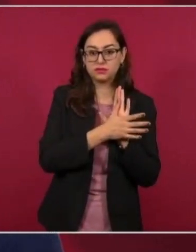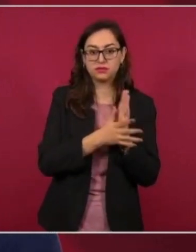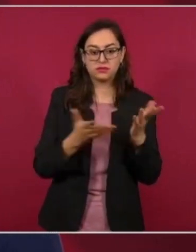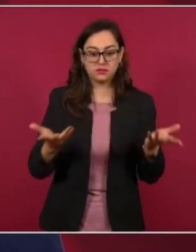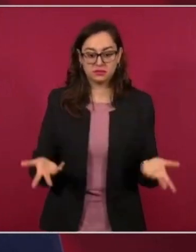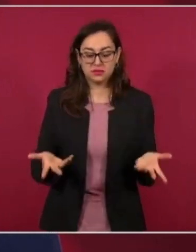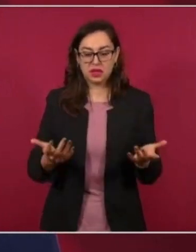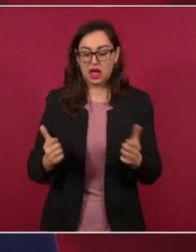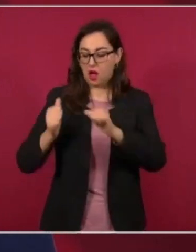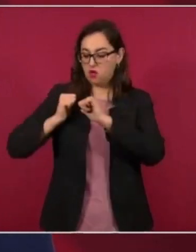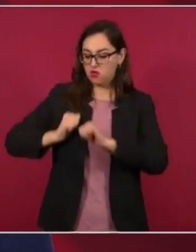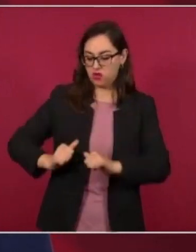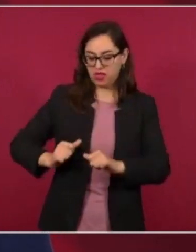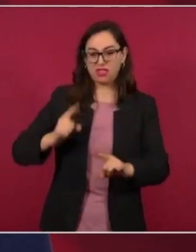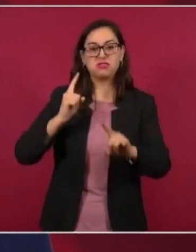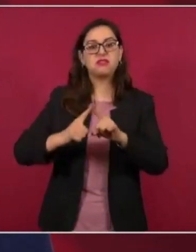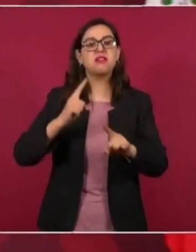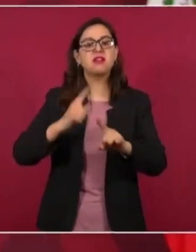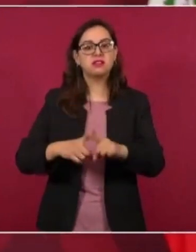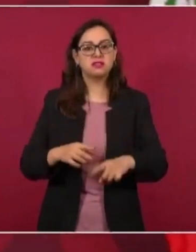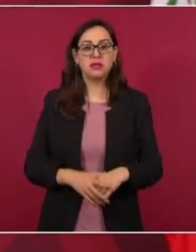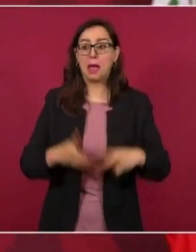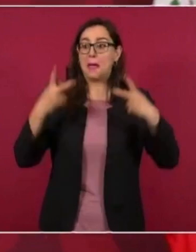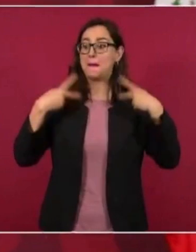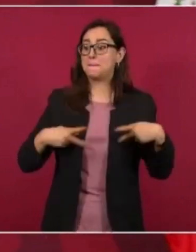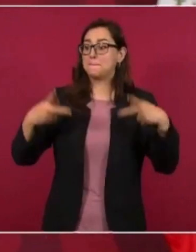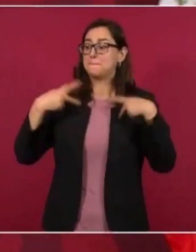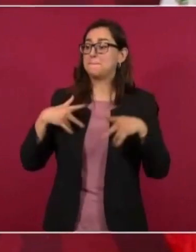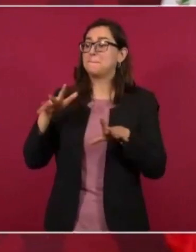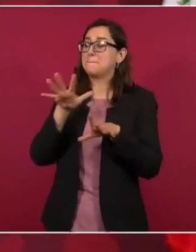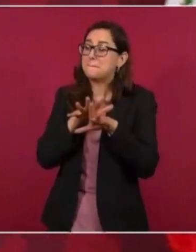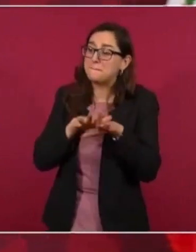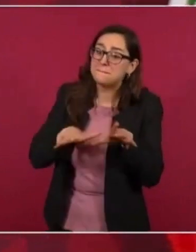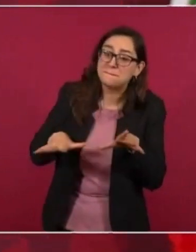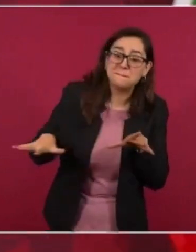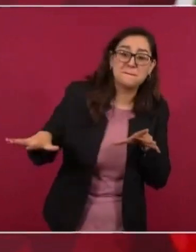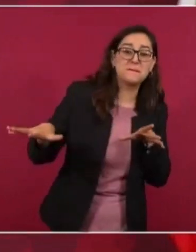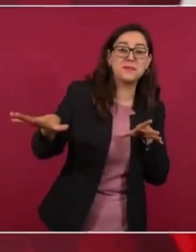dimana del pueblo y se instituye